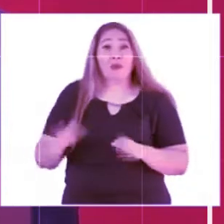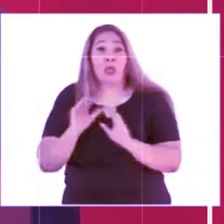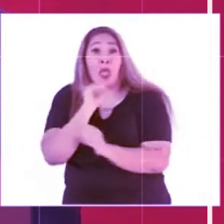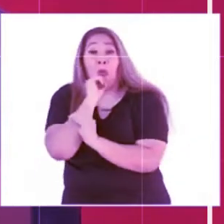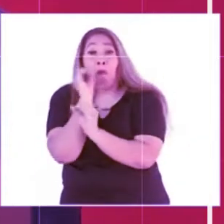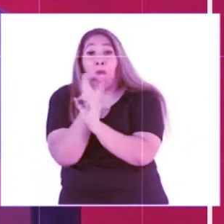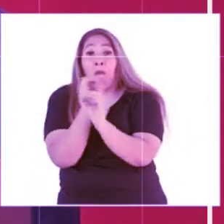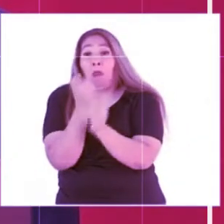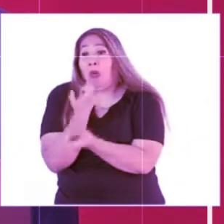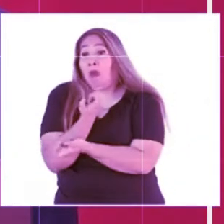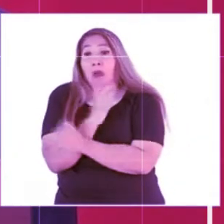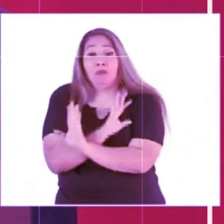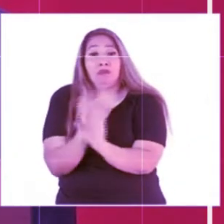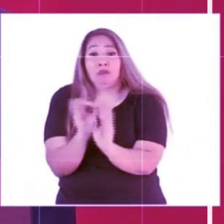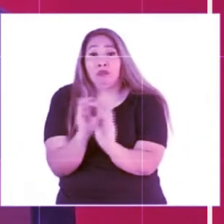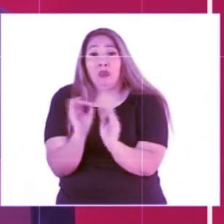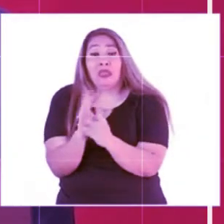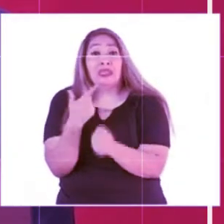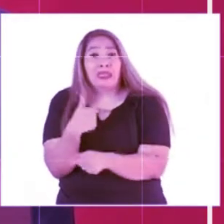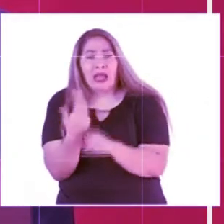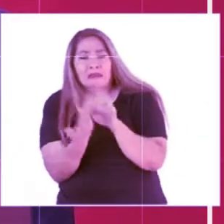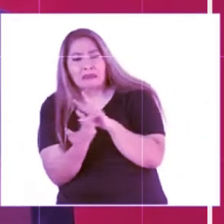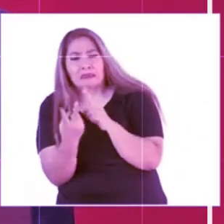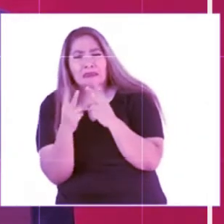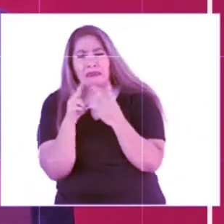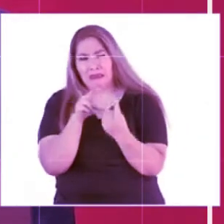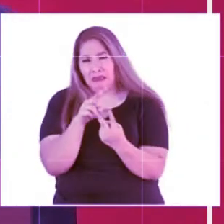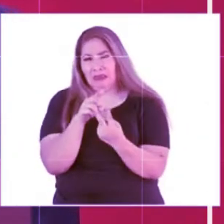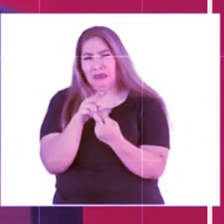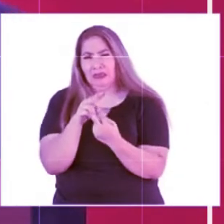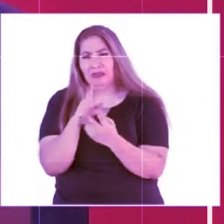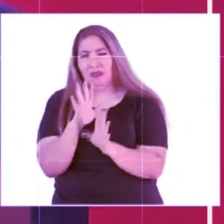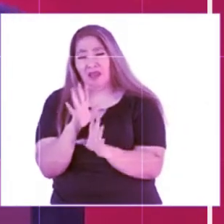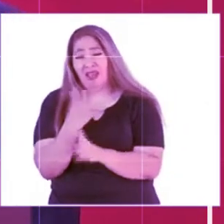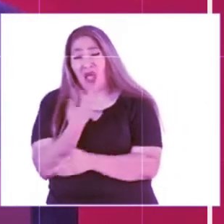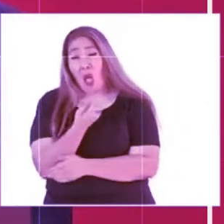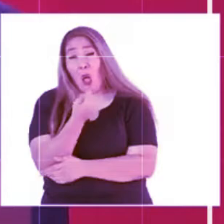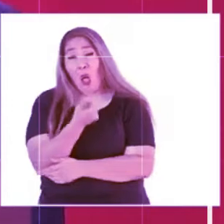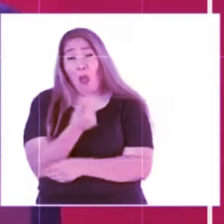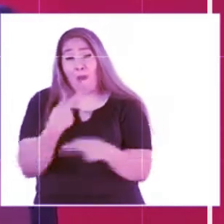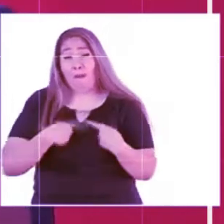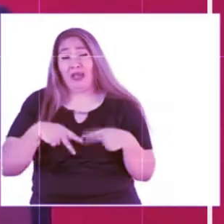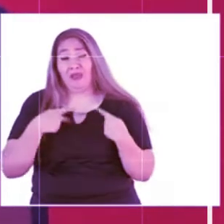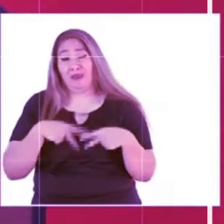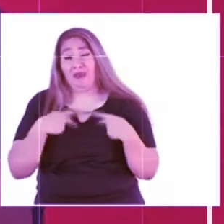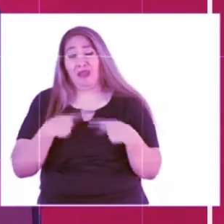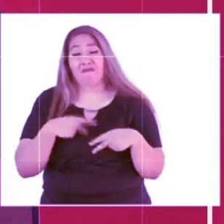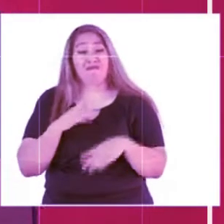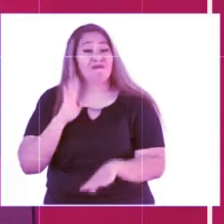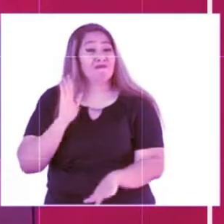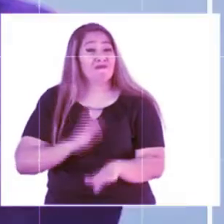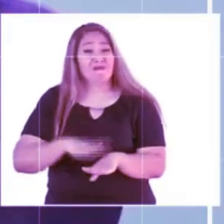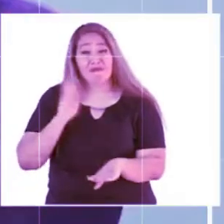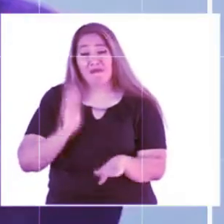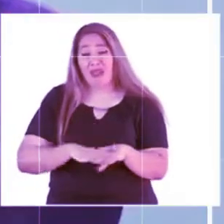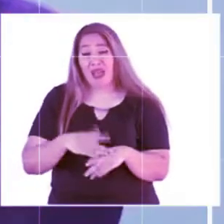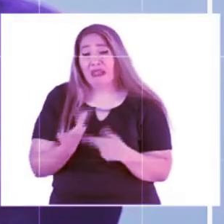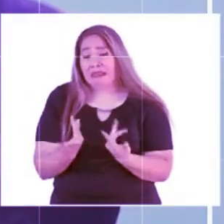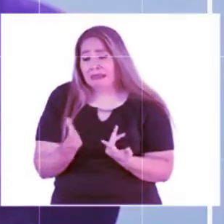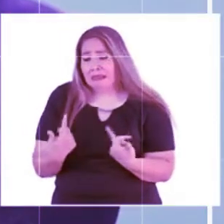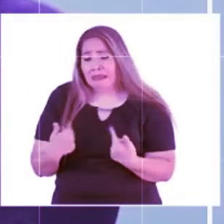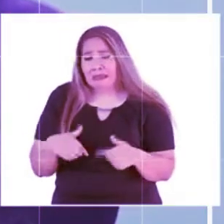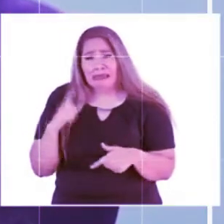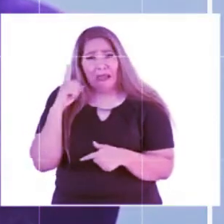dar, porque se habían convertido en pocas horas en las personas más frágiles